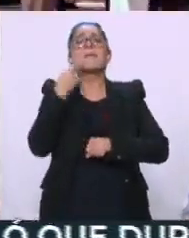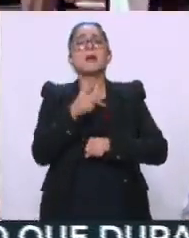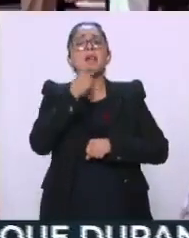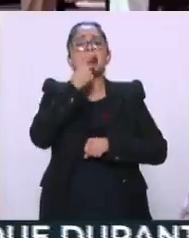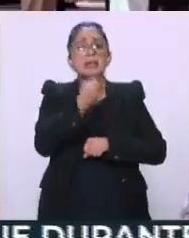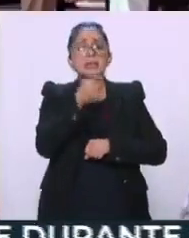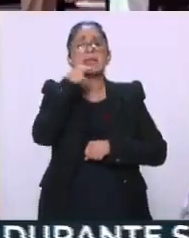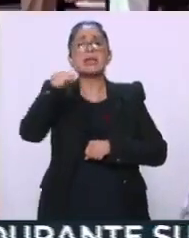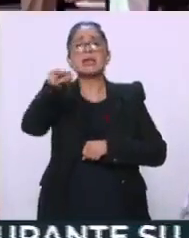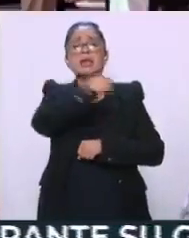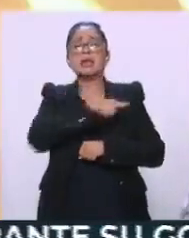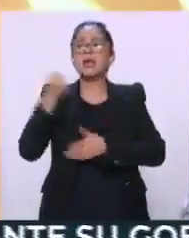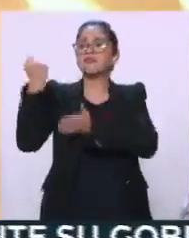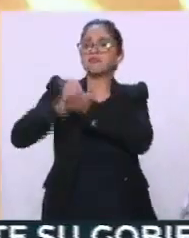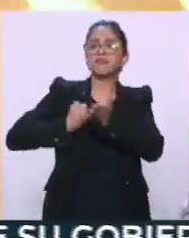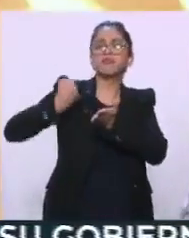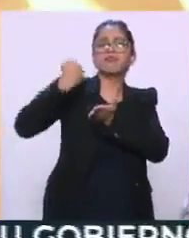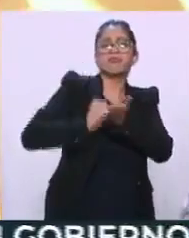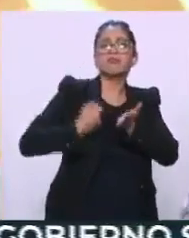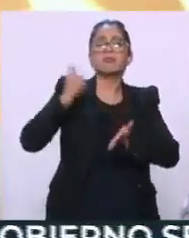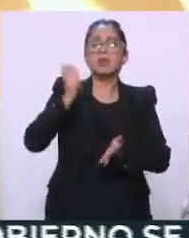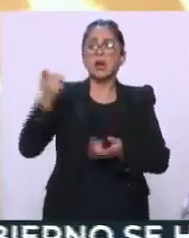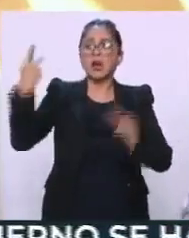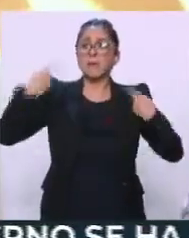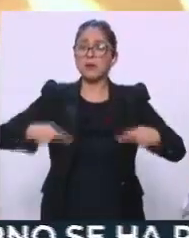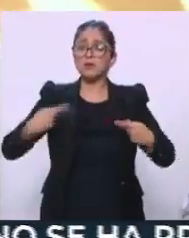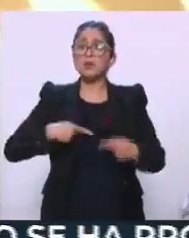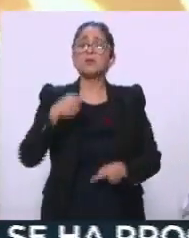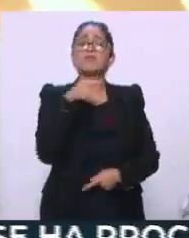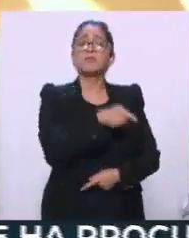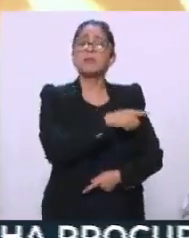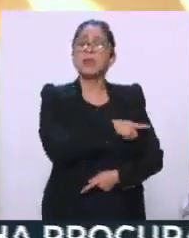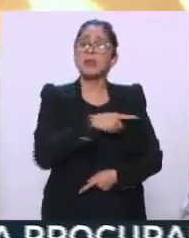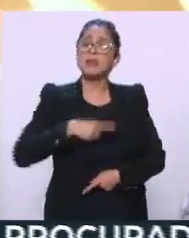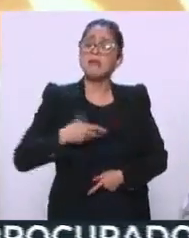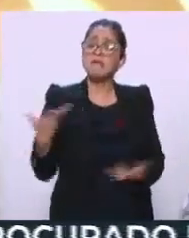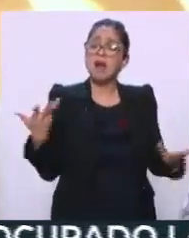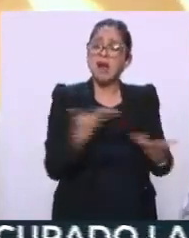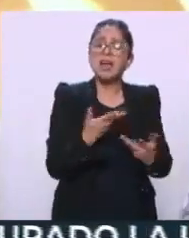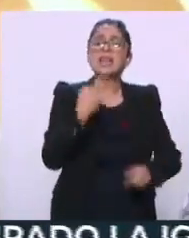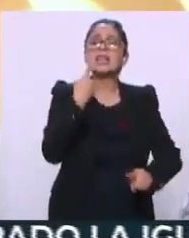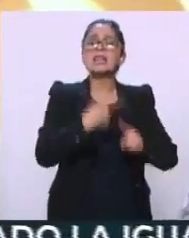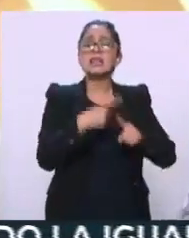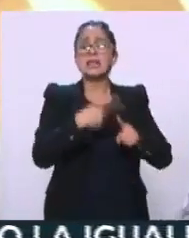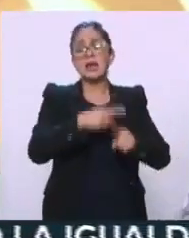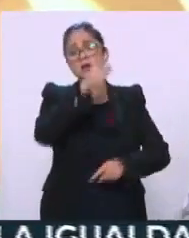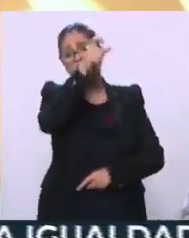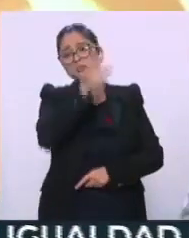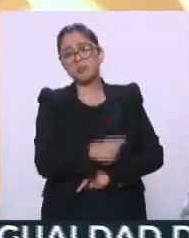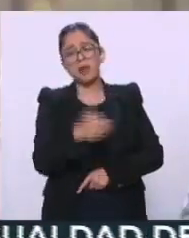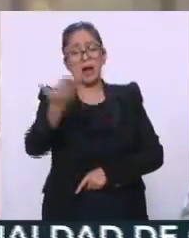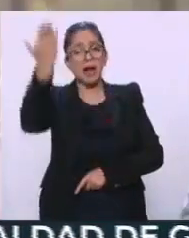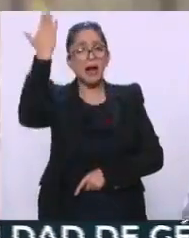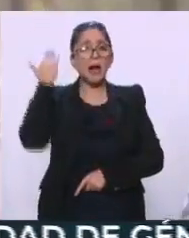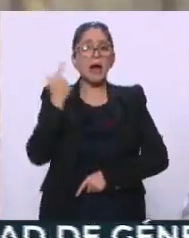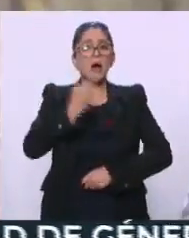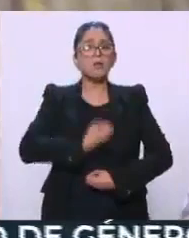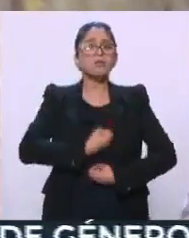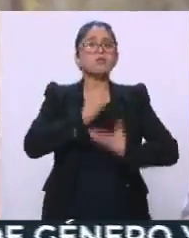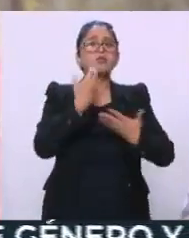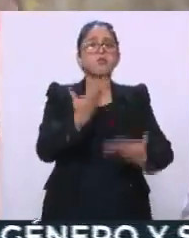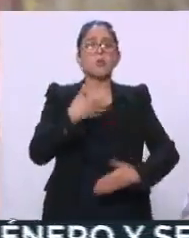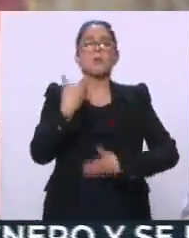sido víctima de presiones, intimidaciones, influenciado e instrumentalizado, por lo que dijo en su momento, denunciará